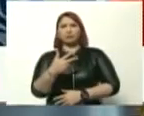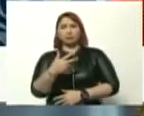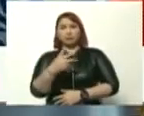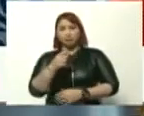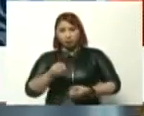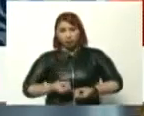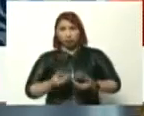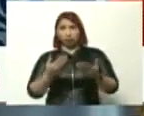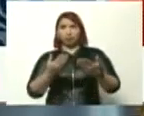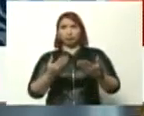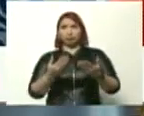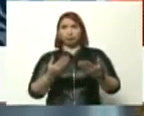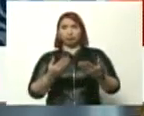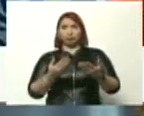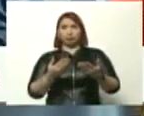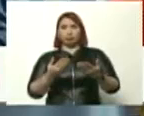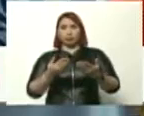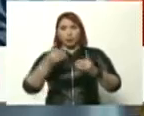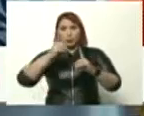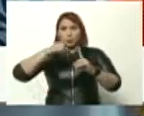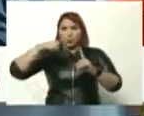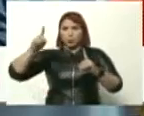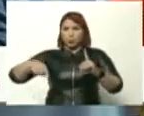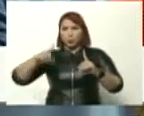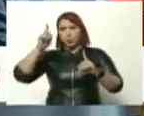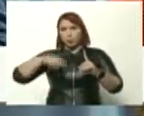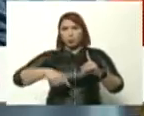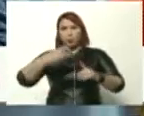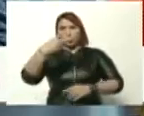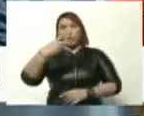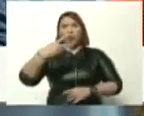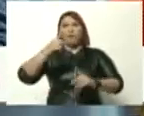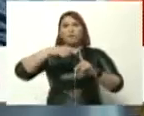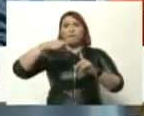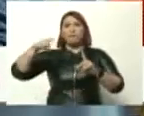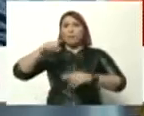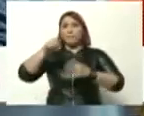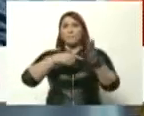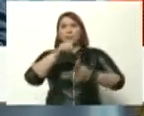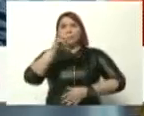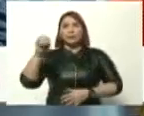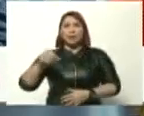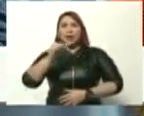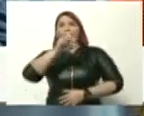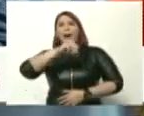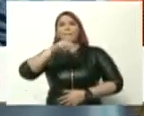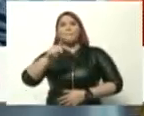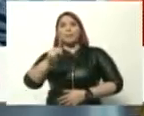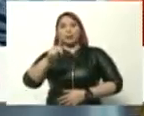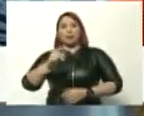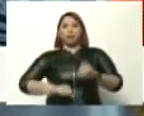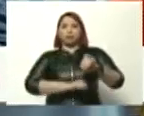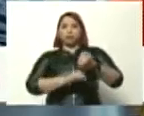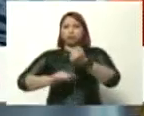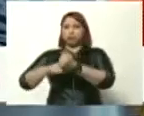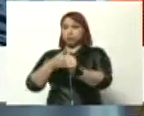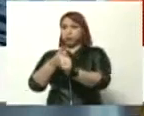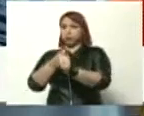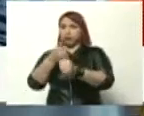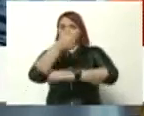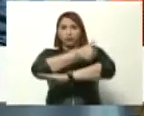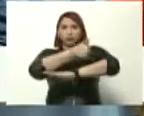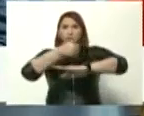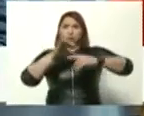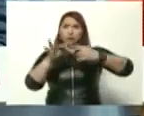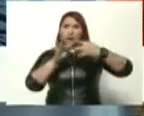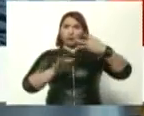suministro a la planta eléctrica y 2 baterías de 1.100 amperios que sirven de soporte auxiliar para el funcionamiento de la